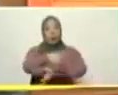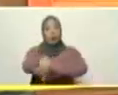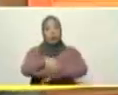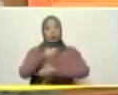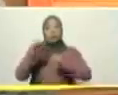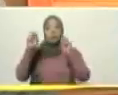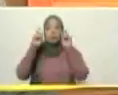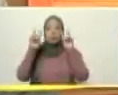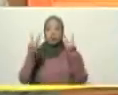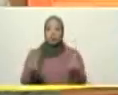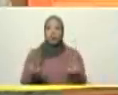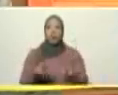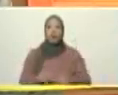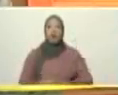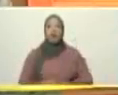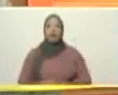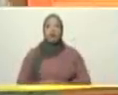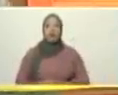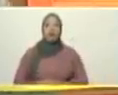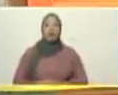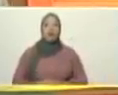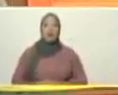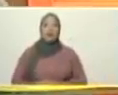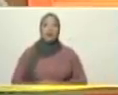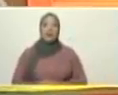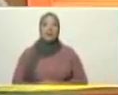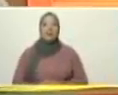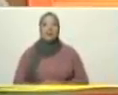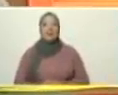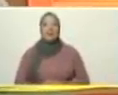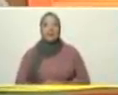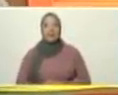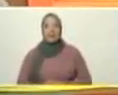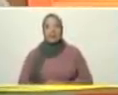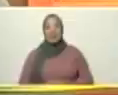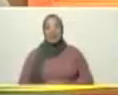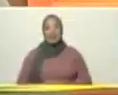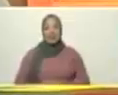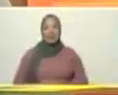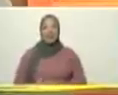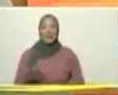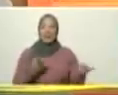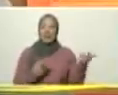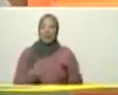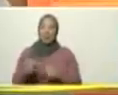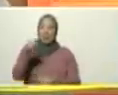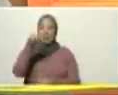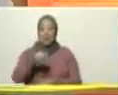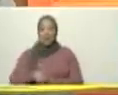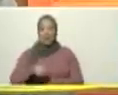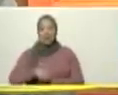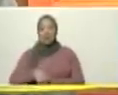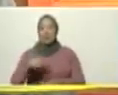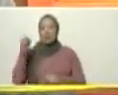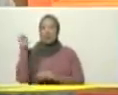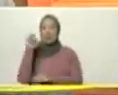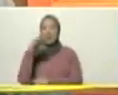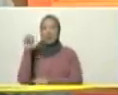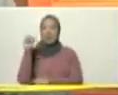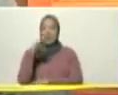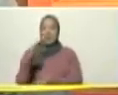invisible de nuestra sociedad para inocularse y para producir lo que hoy conocemos como la cultura de la